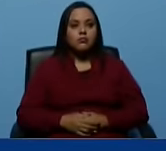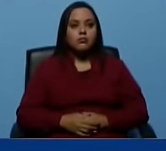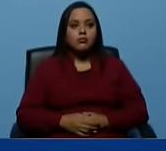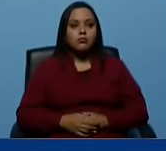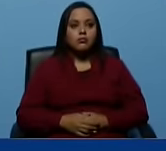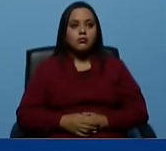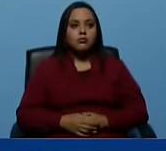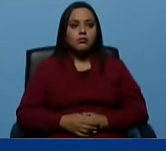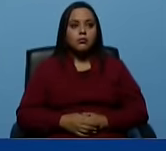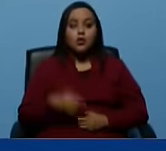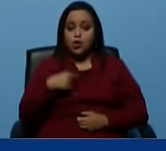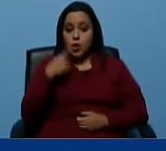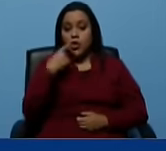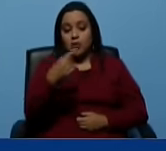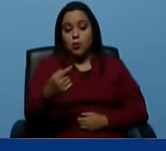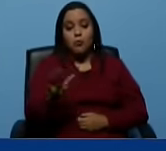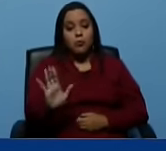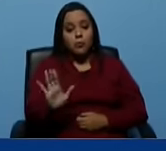Digo yo, Oscar,